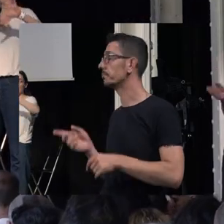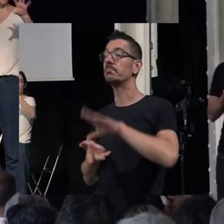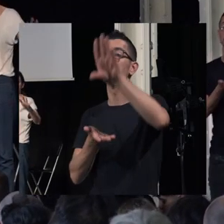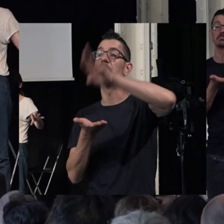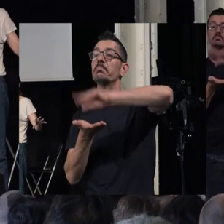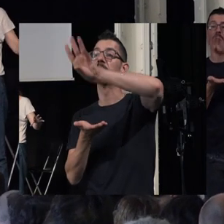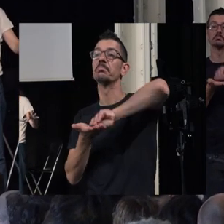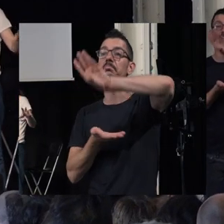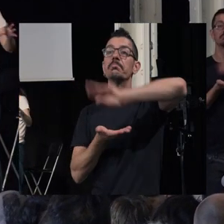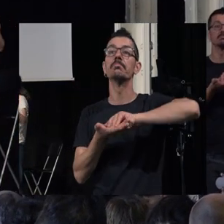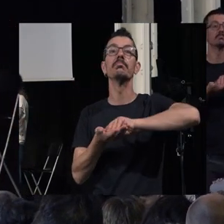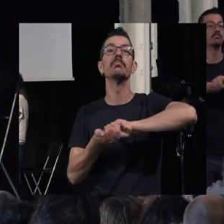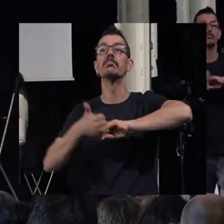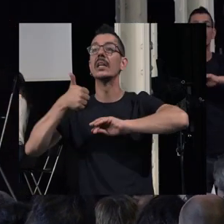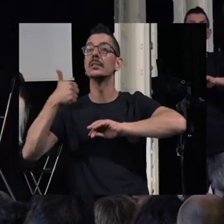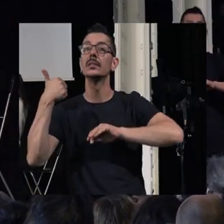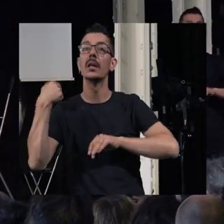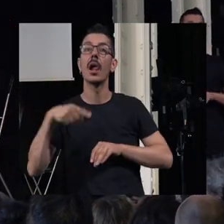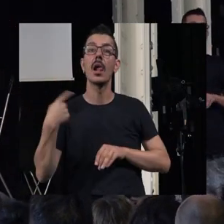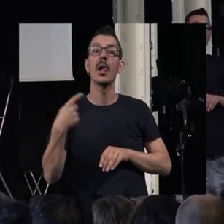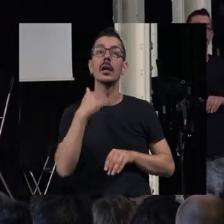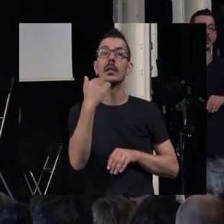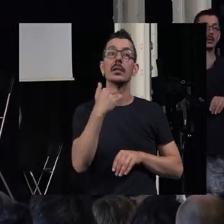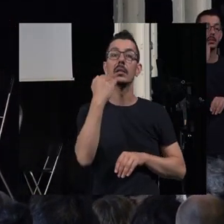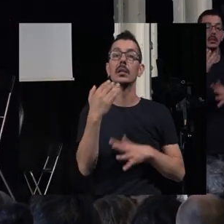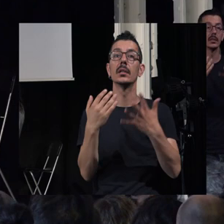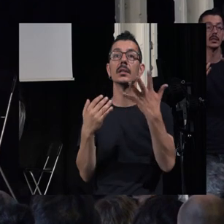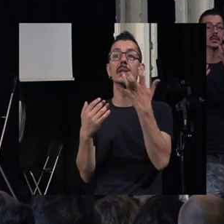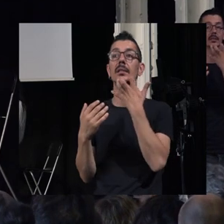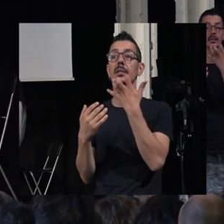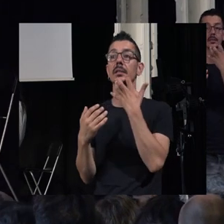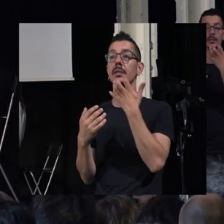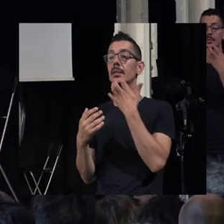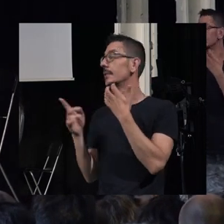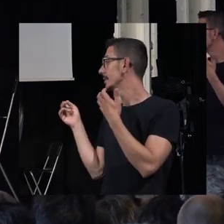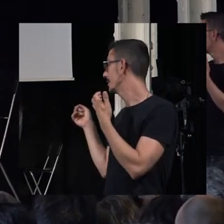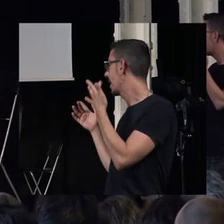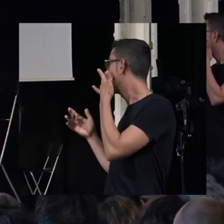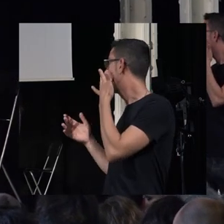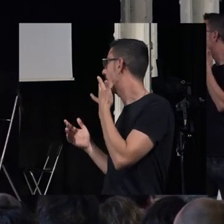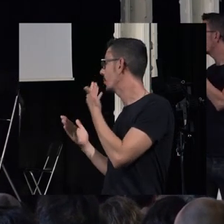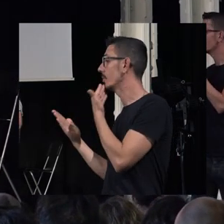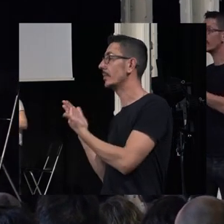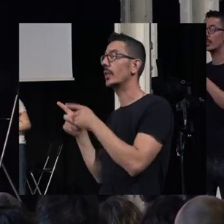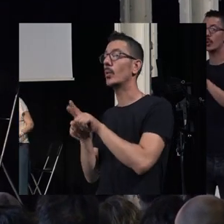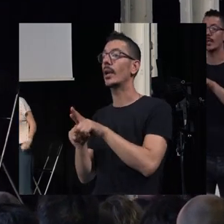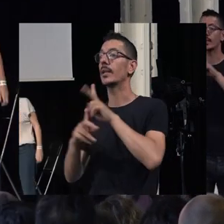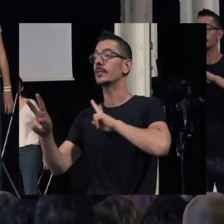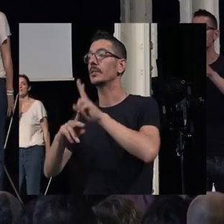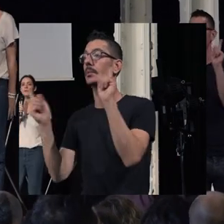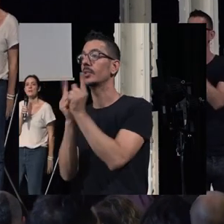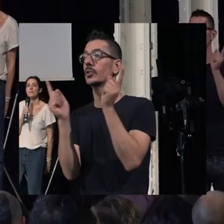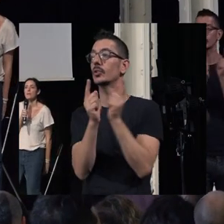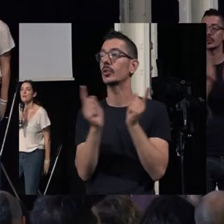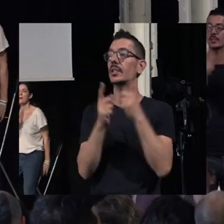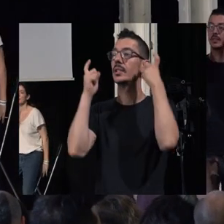Una pregunta, un comentario más, y entonces os pediría ahora sí una intervención, unas respuestas más breves, más cortas, y